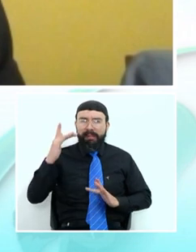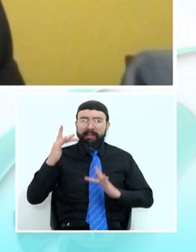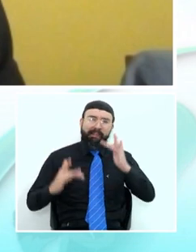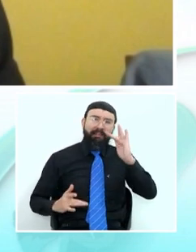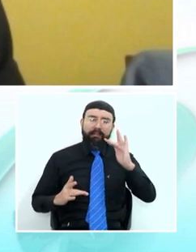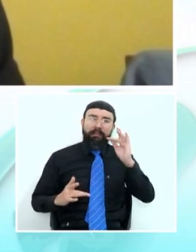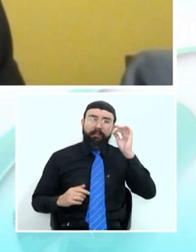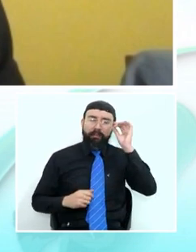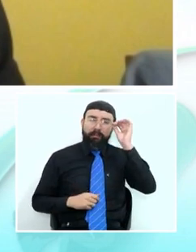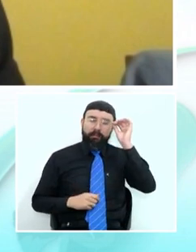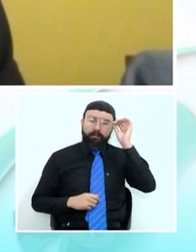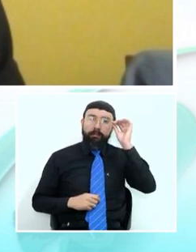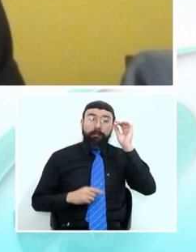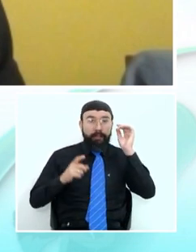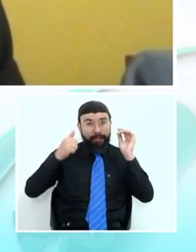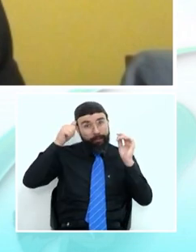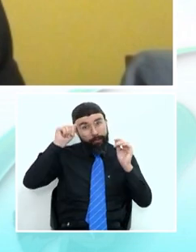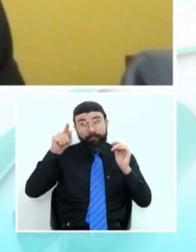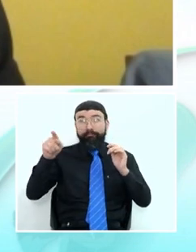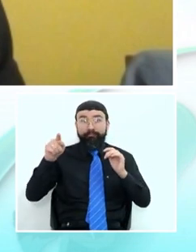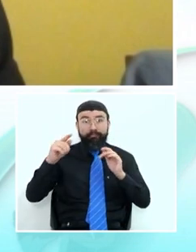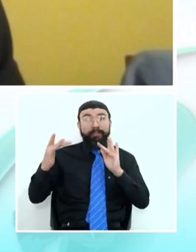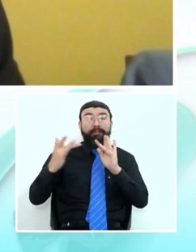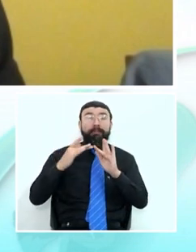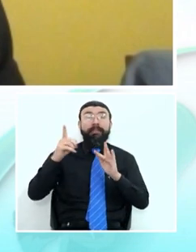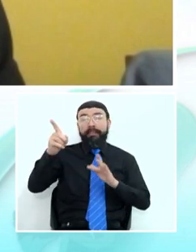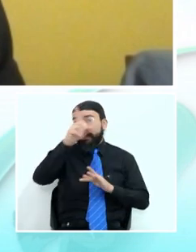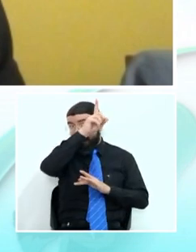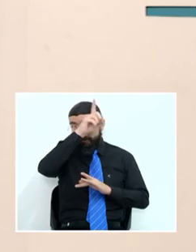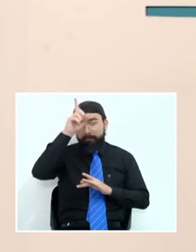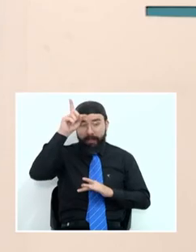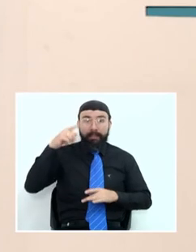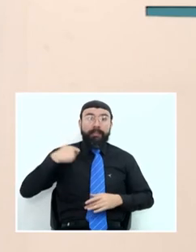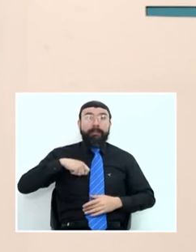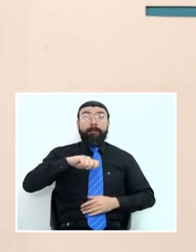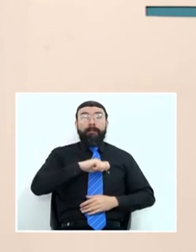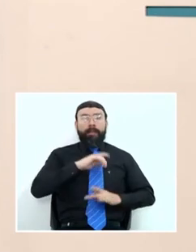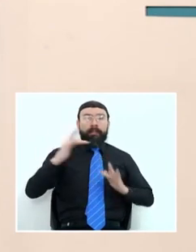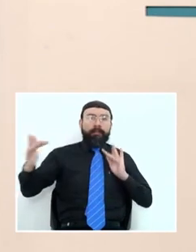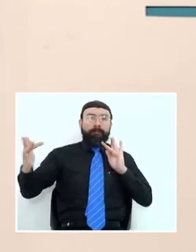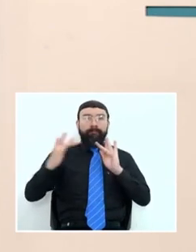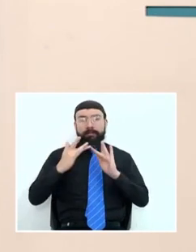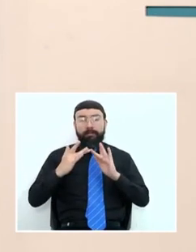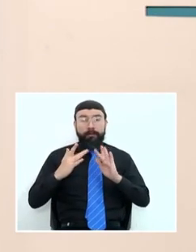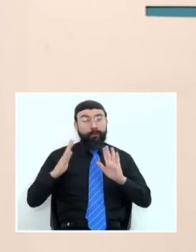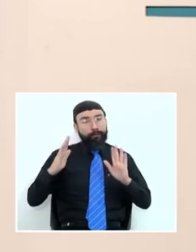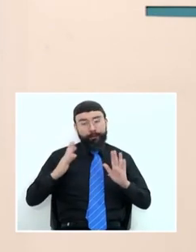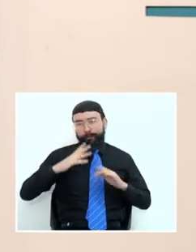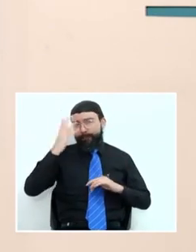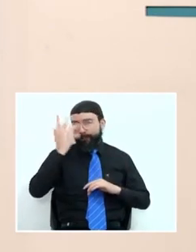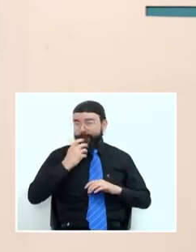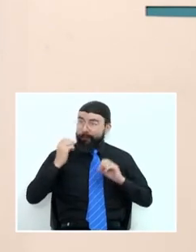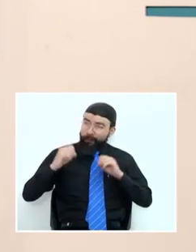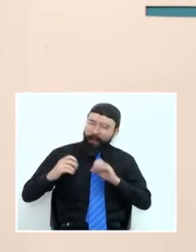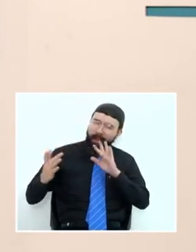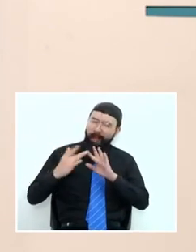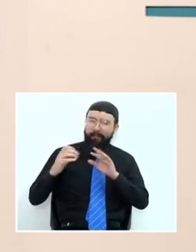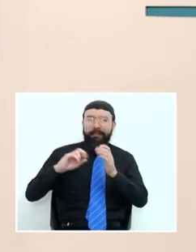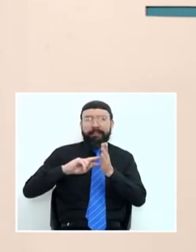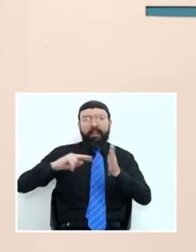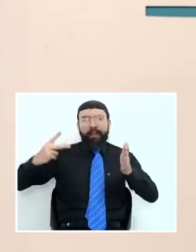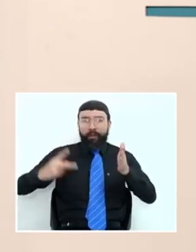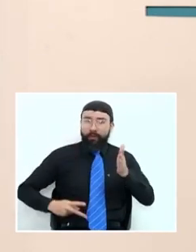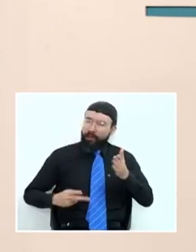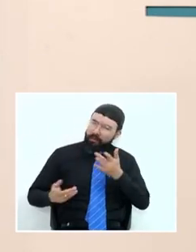llamada. Recuerden que estamos conectados desde Madrid, España. Bendiciones de uno poder hacer todo esto tecnológico mientras llegamos